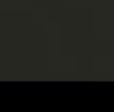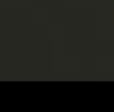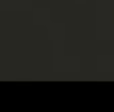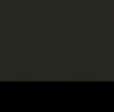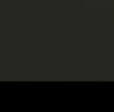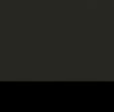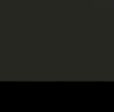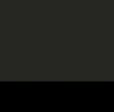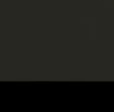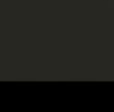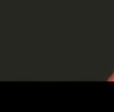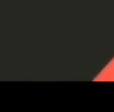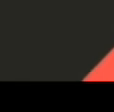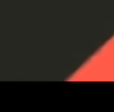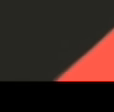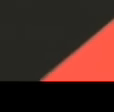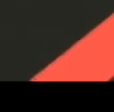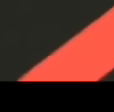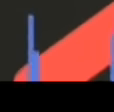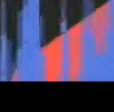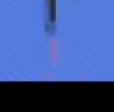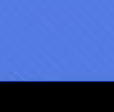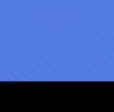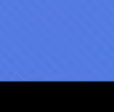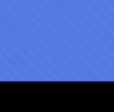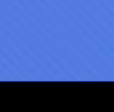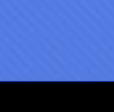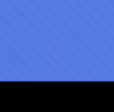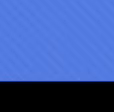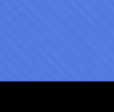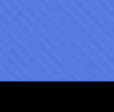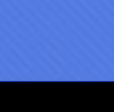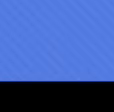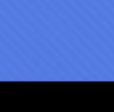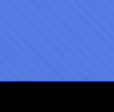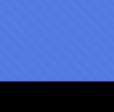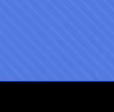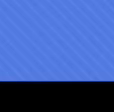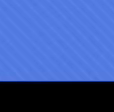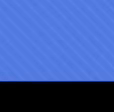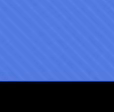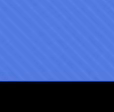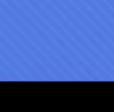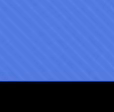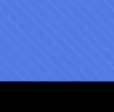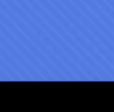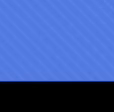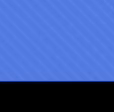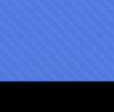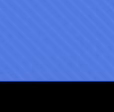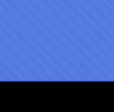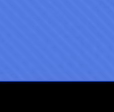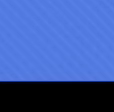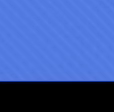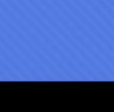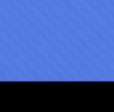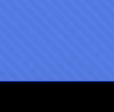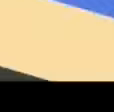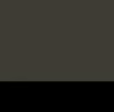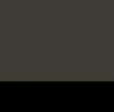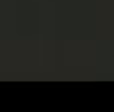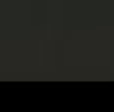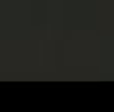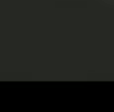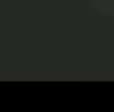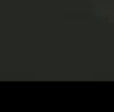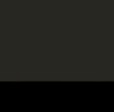ecuador ponen en marcha el consejo ciudadano los miembros del consejo evaluará y darán seguimiento a los contenidos de los medios públicos y